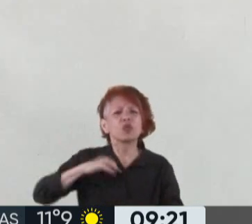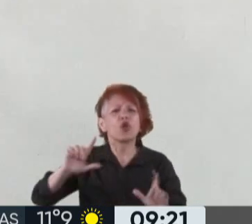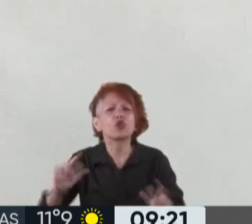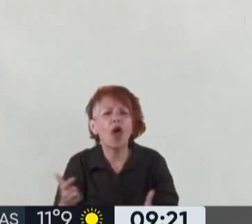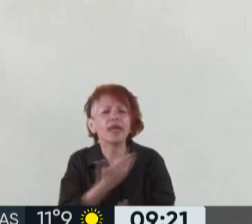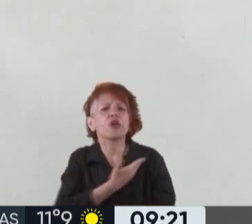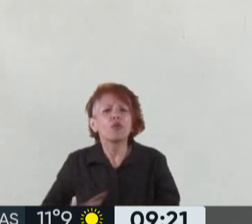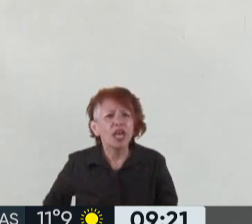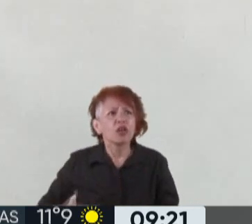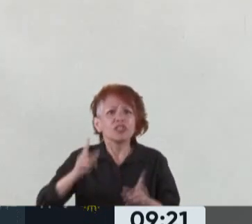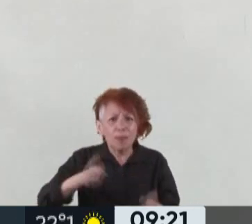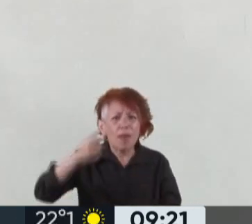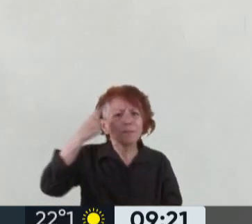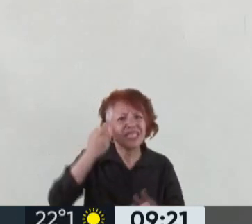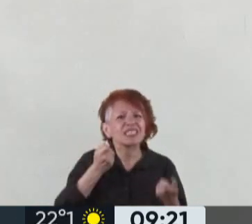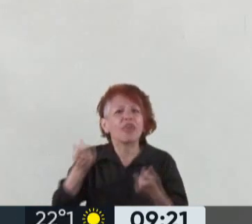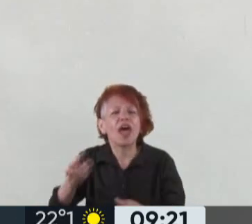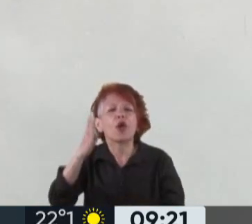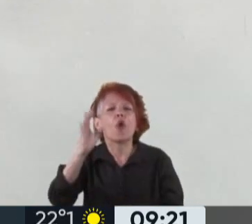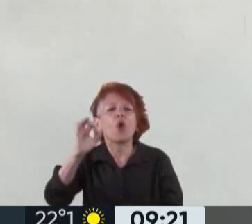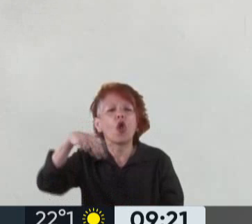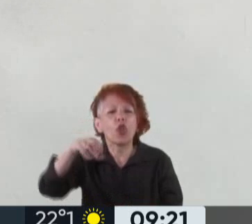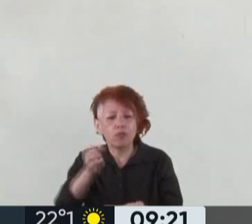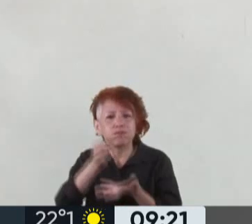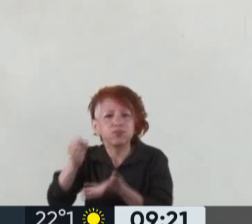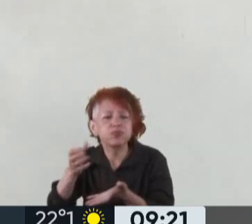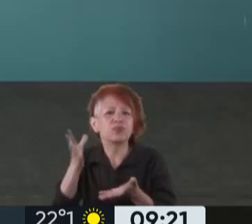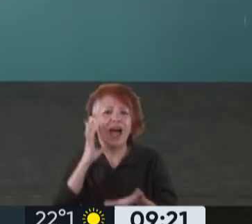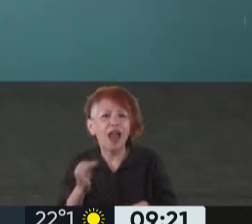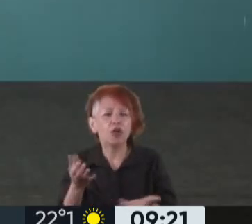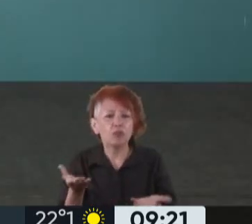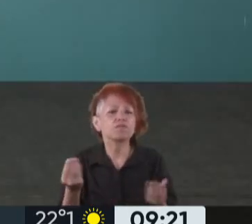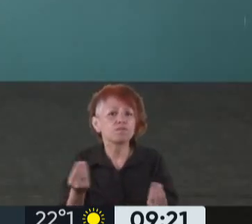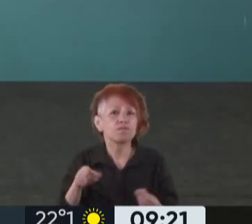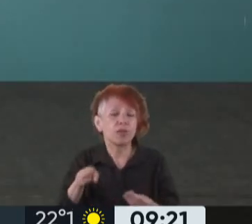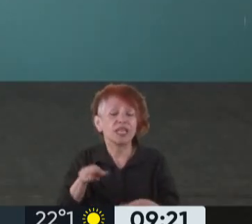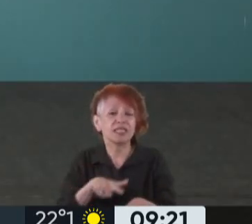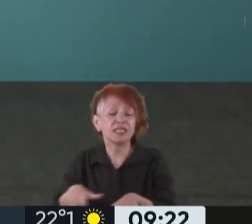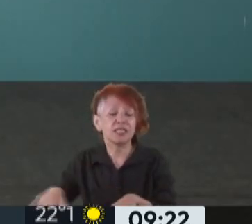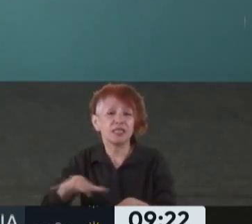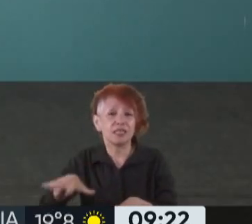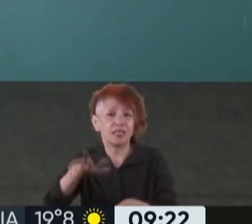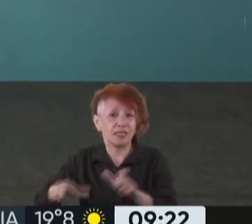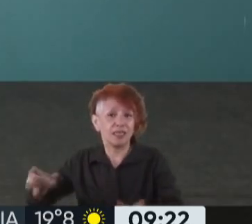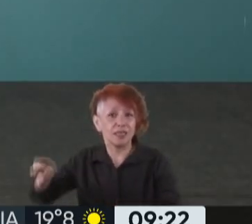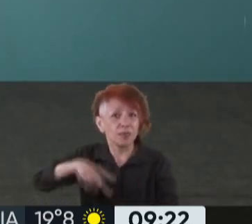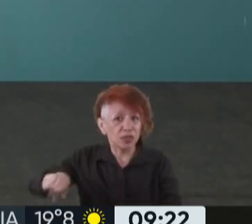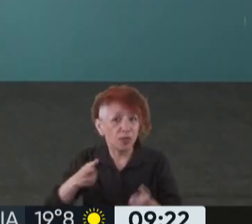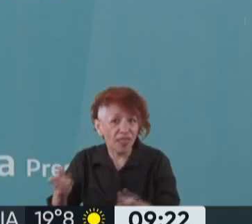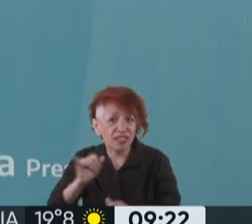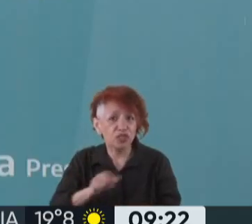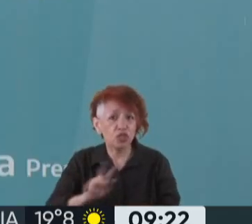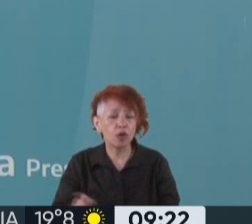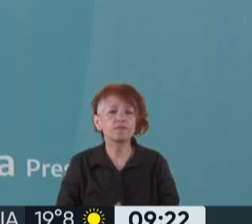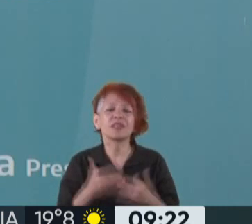gobierno piensa en algún bono, en alguna asistencia especial para el sector informal, que es un sector muy importante de la población? Gracias. Gracias.